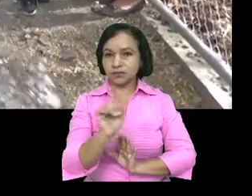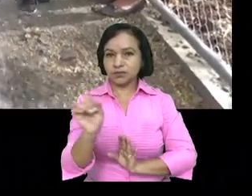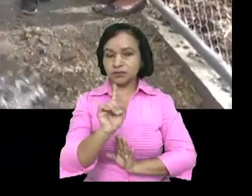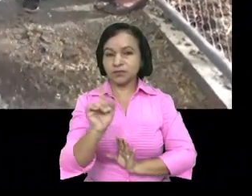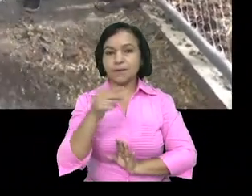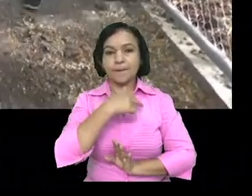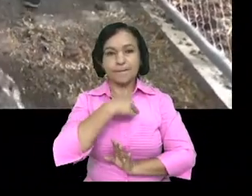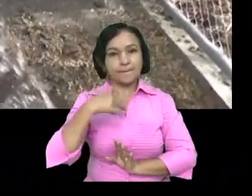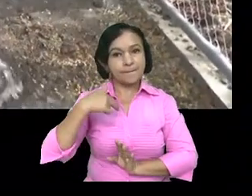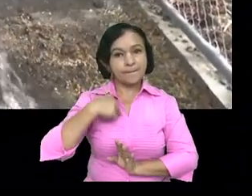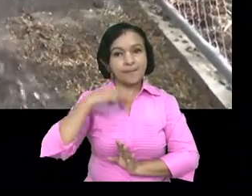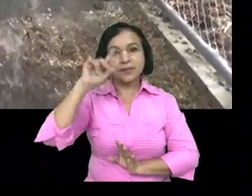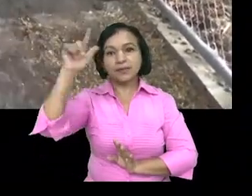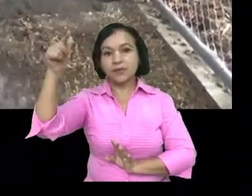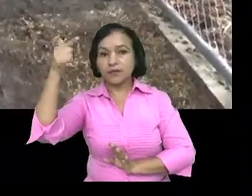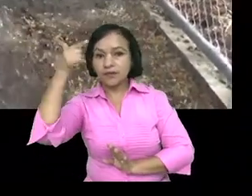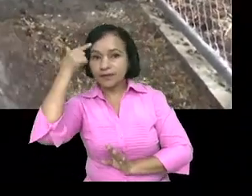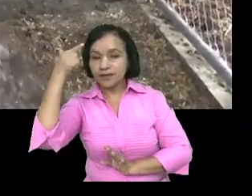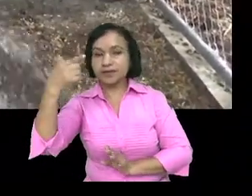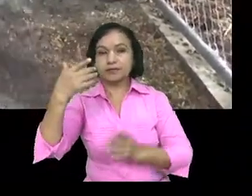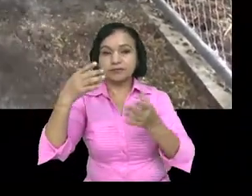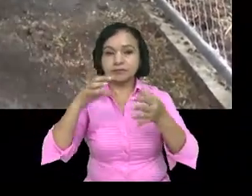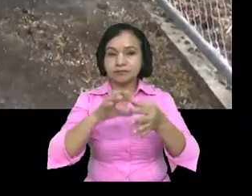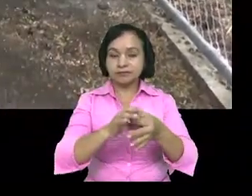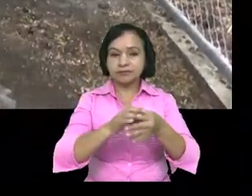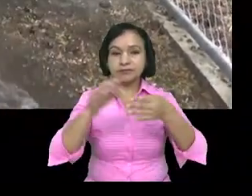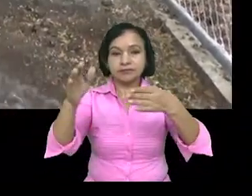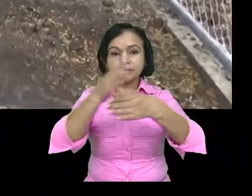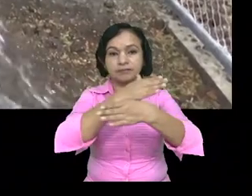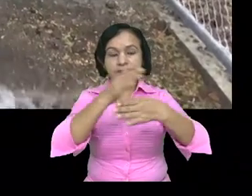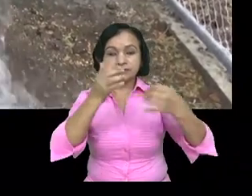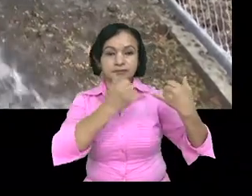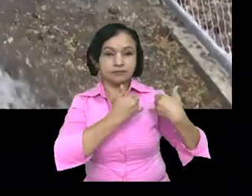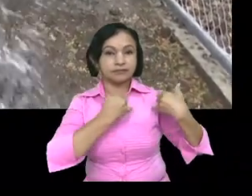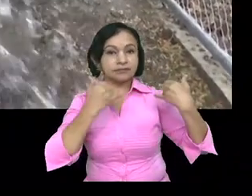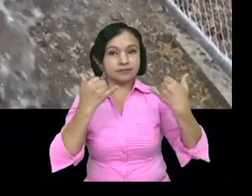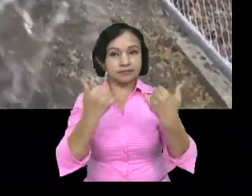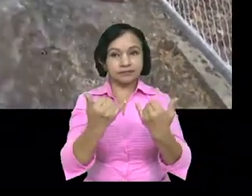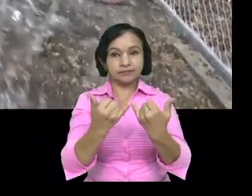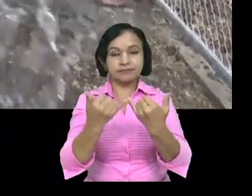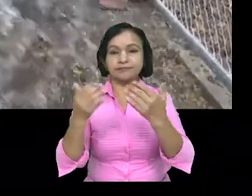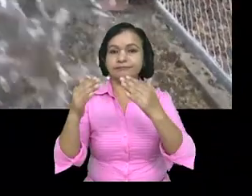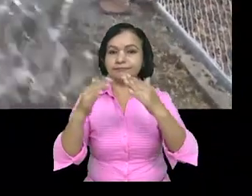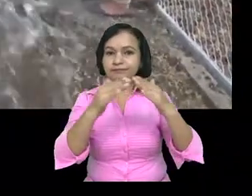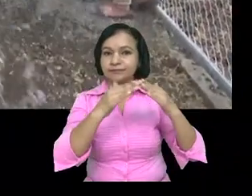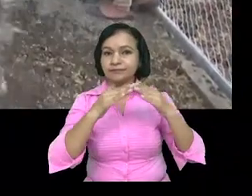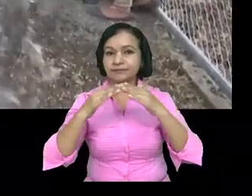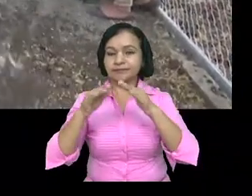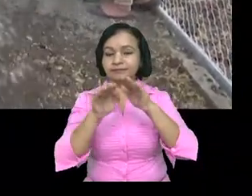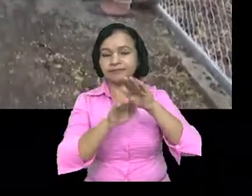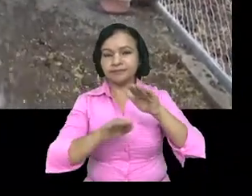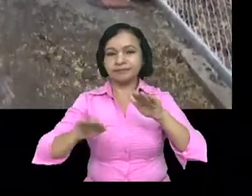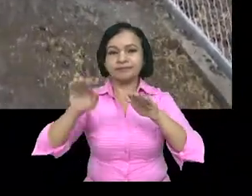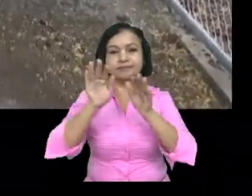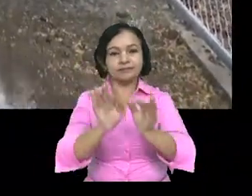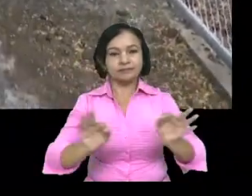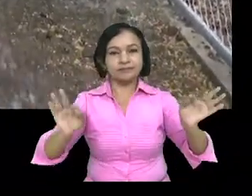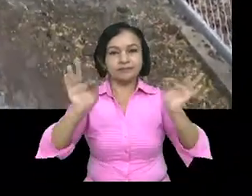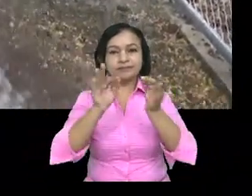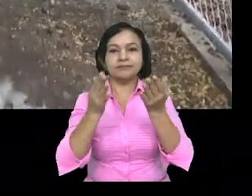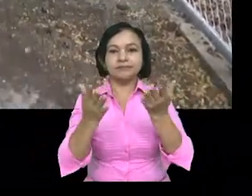se involucra el gobierno local, las demás instituciones y por supuesto la comunidad es la más interesada en el